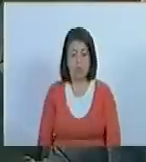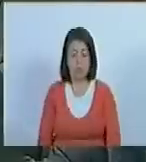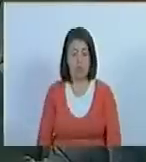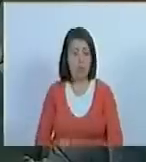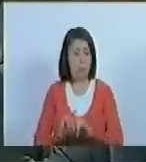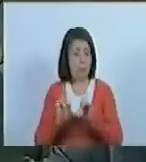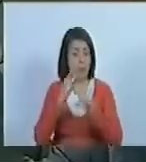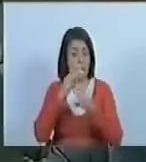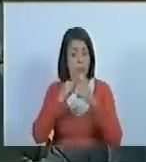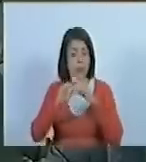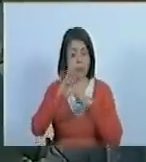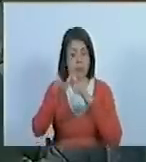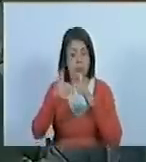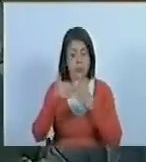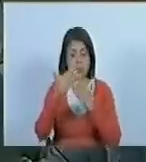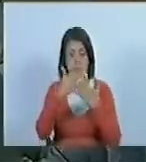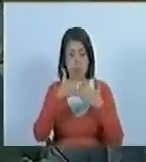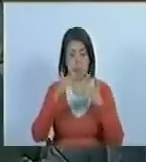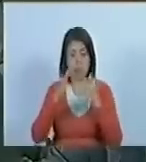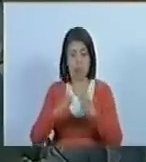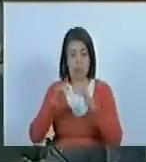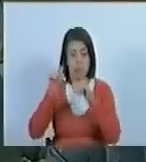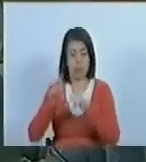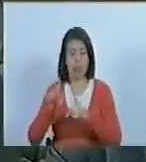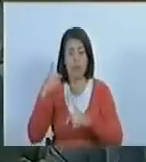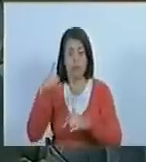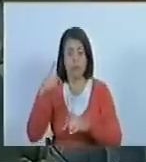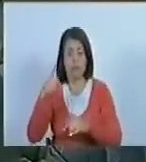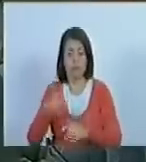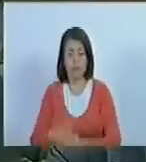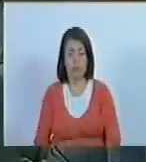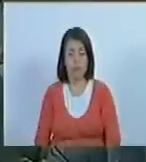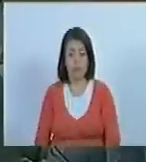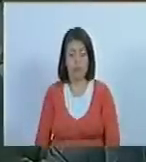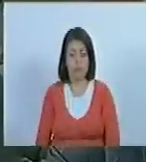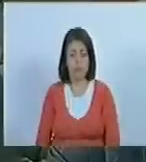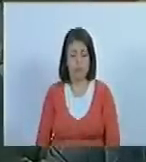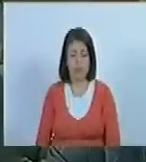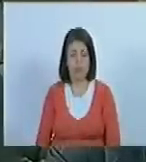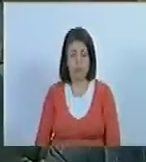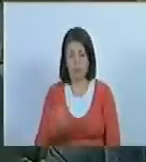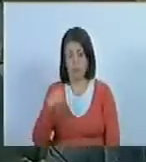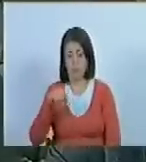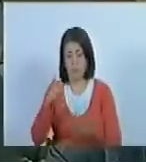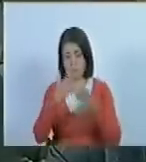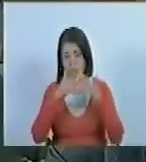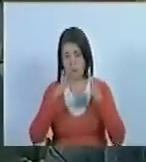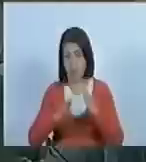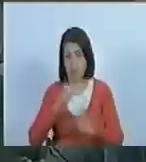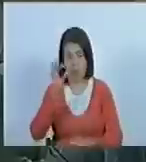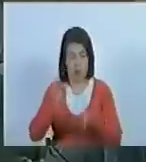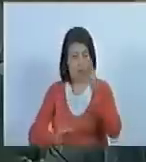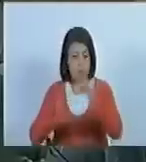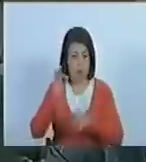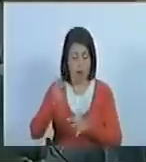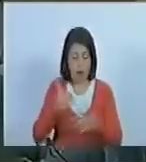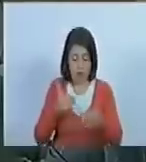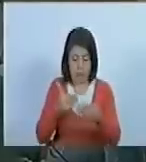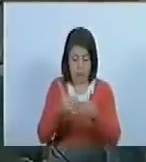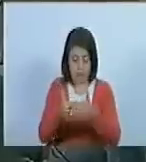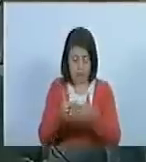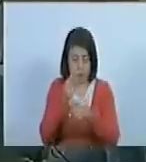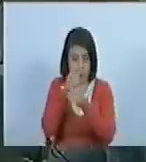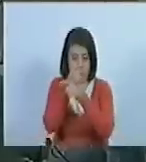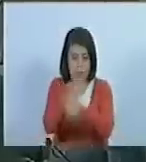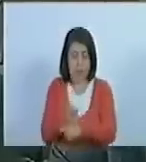mi mensaje es a esos alumnos que hoy estudian Derecho, a esos alumnos que van a ser abogados pronto,